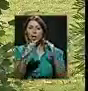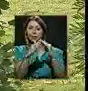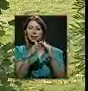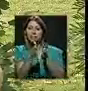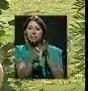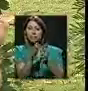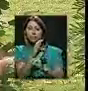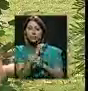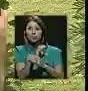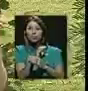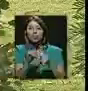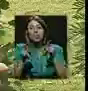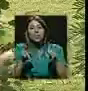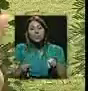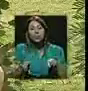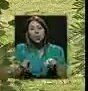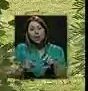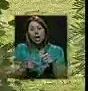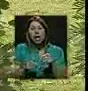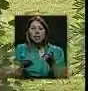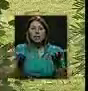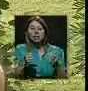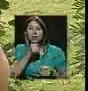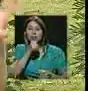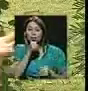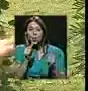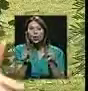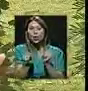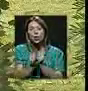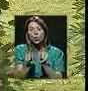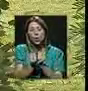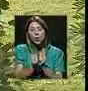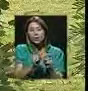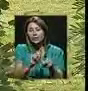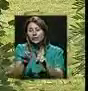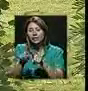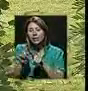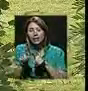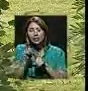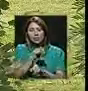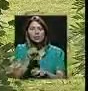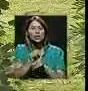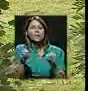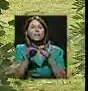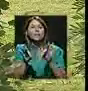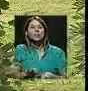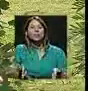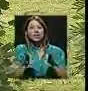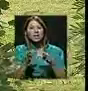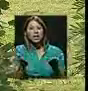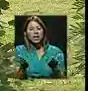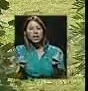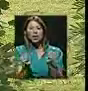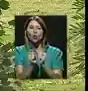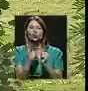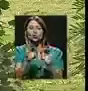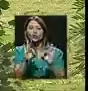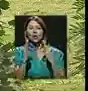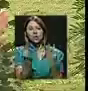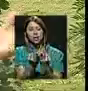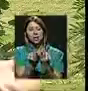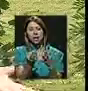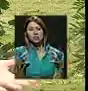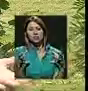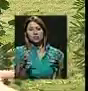mayor, sea que tenga demencia o no, lo más importante es que esté dentro de su núcleo familiar y esté con su familia. Si